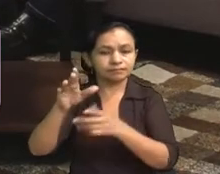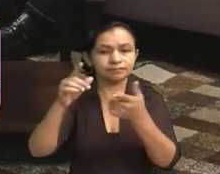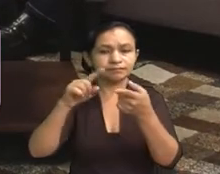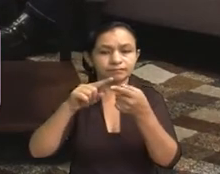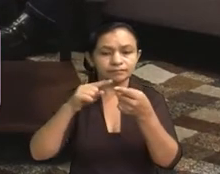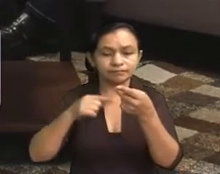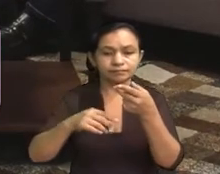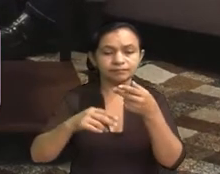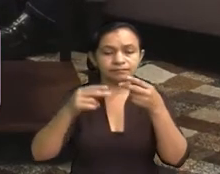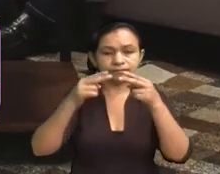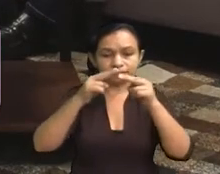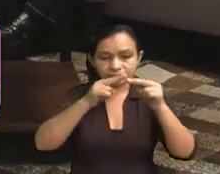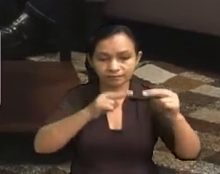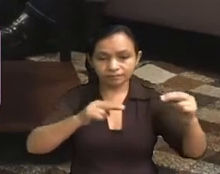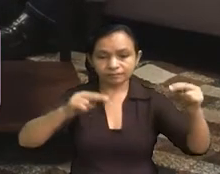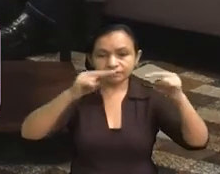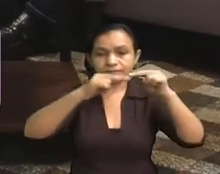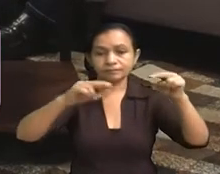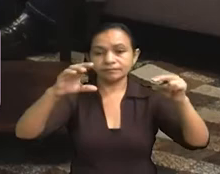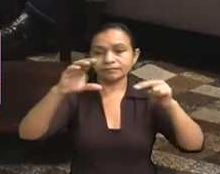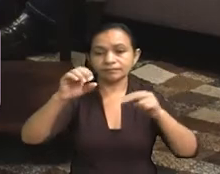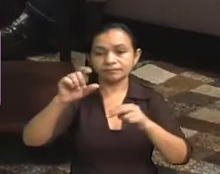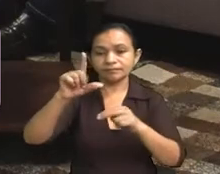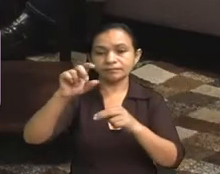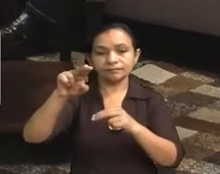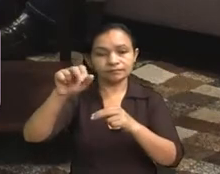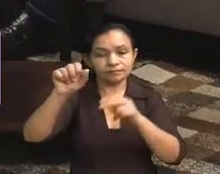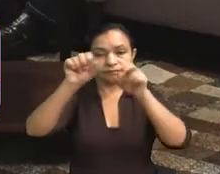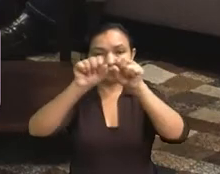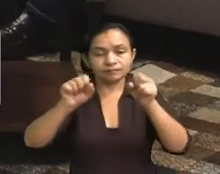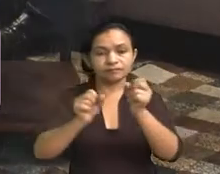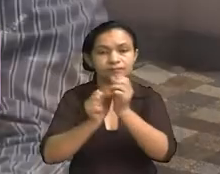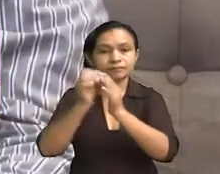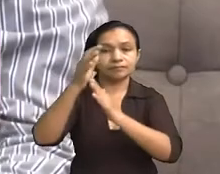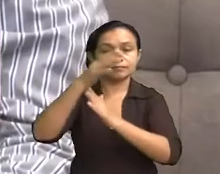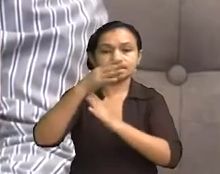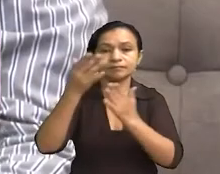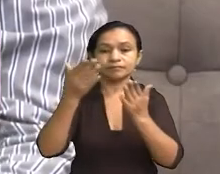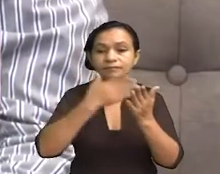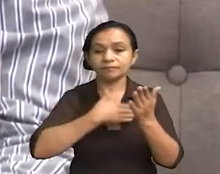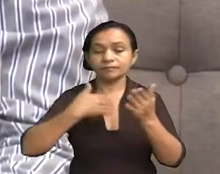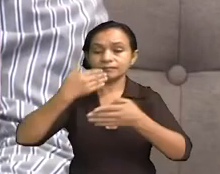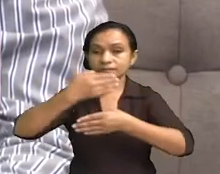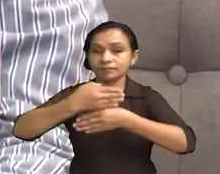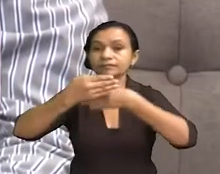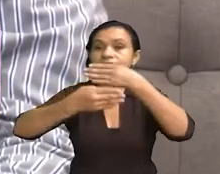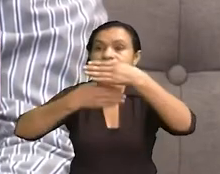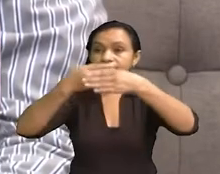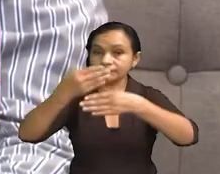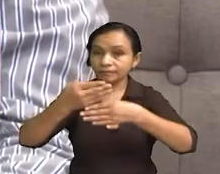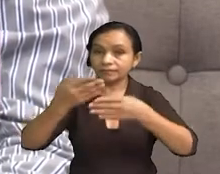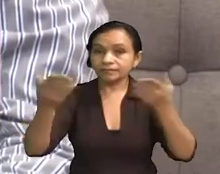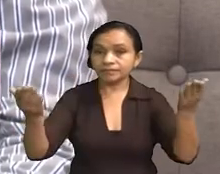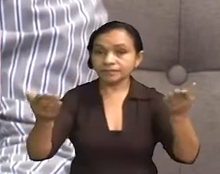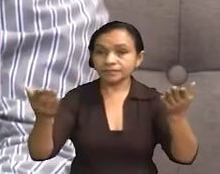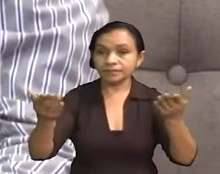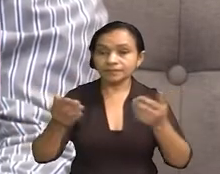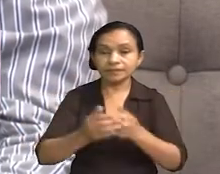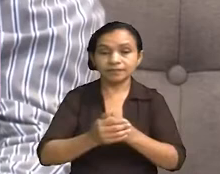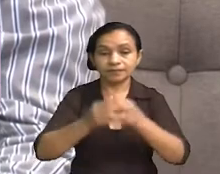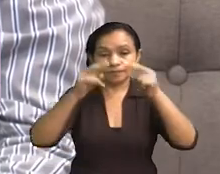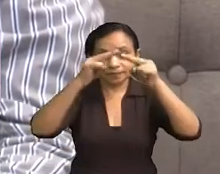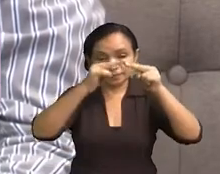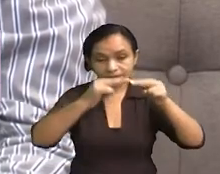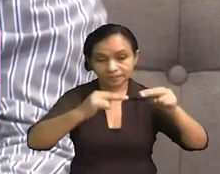la línea de transmisión de Las Colinas y San Rafael del Sur, el mejoramiento y rehabilitación